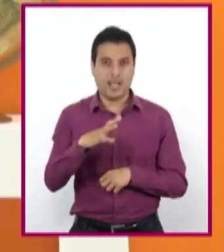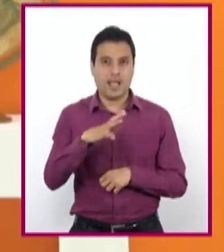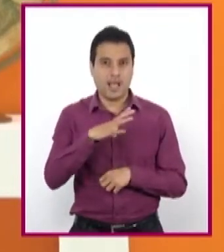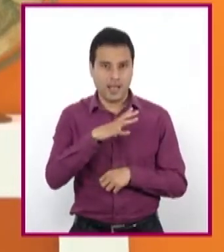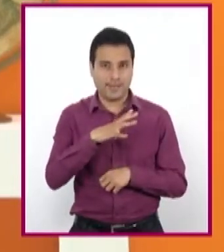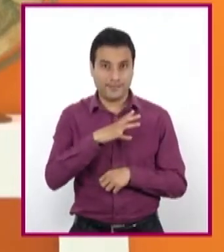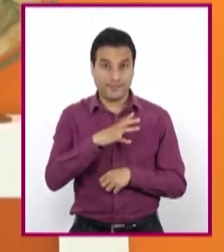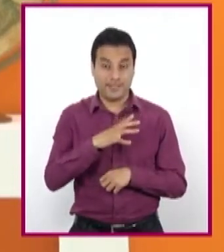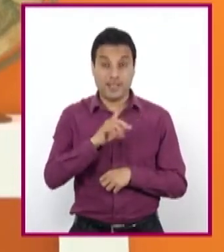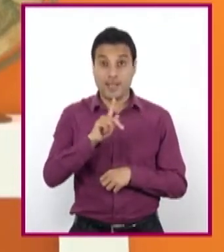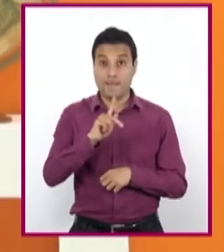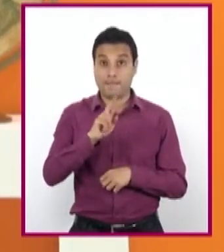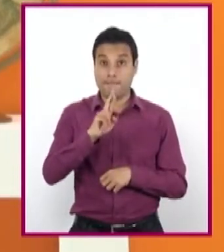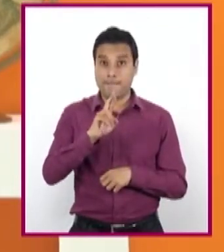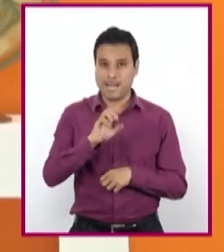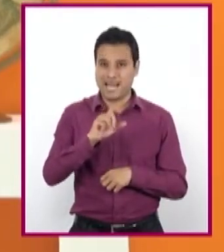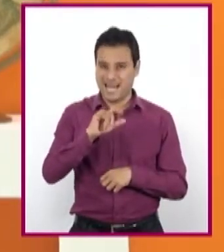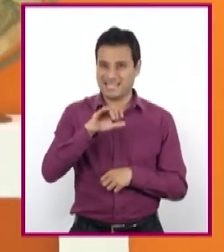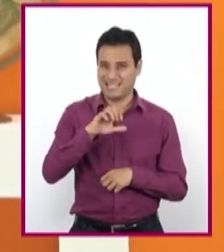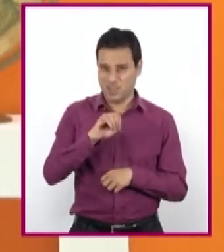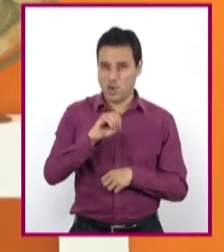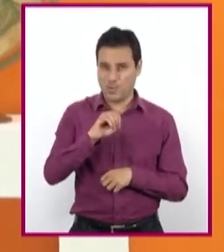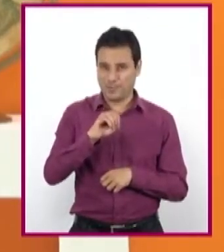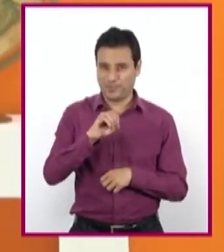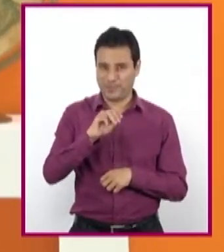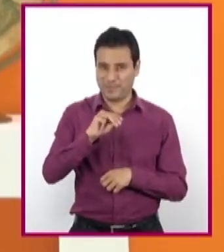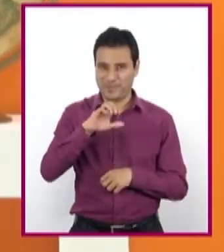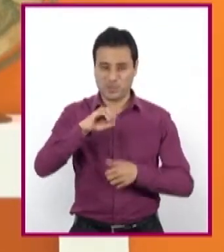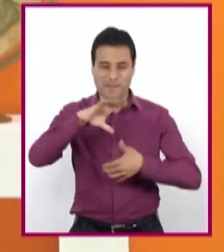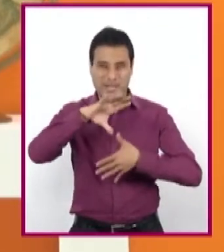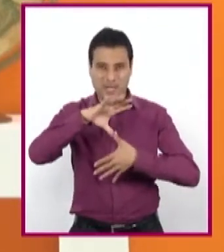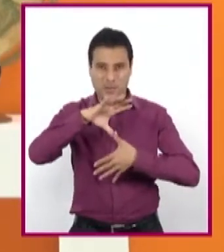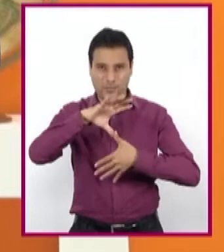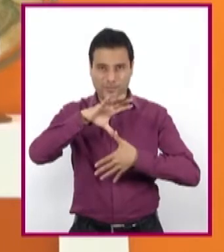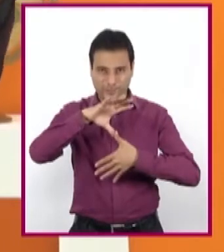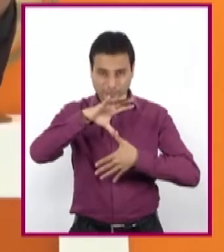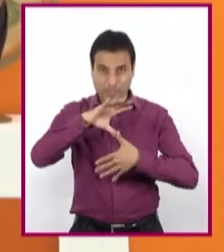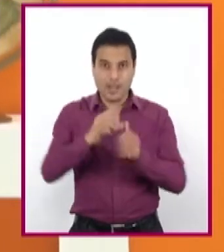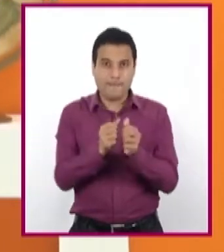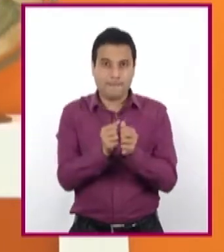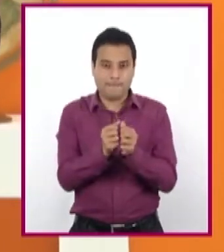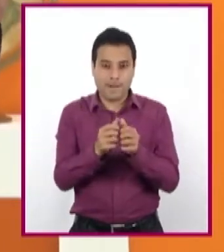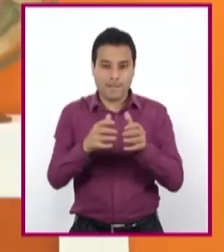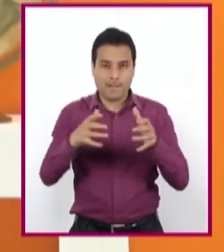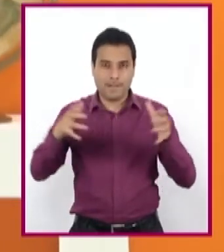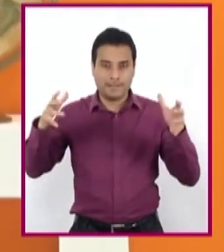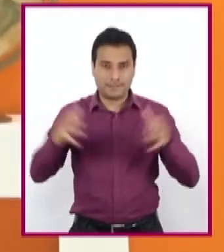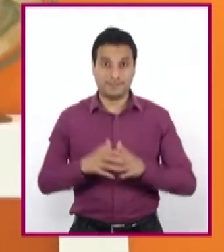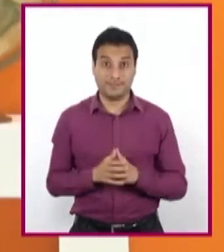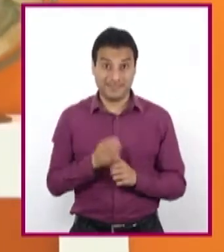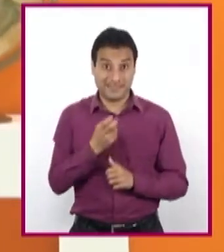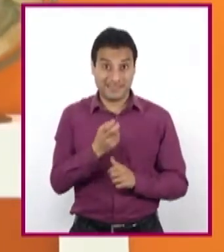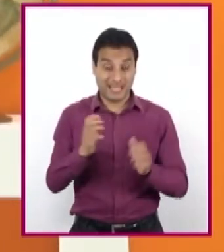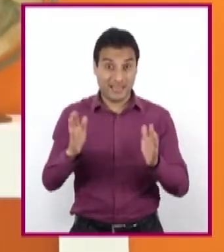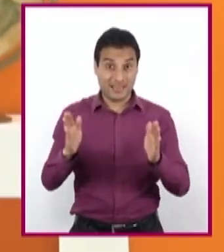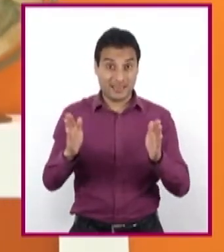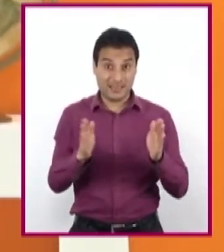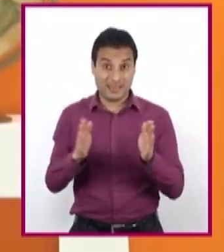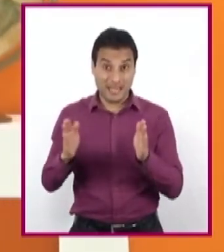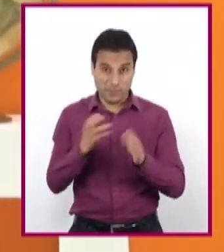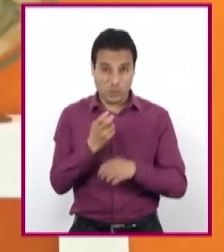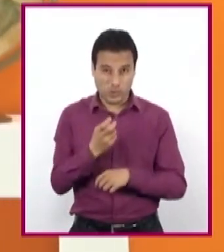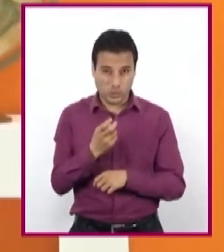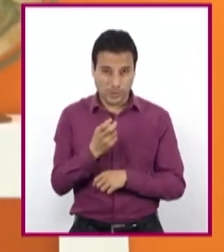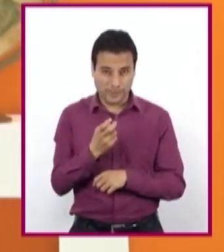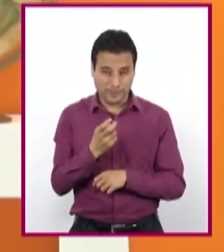del periodo preclásico mesoamericano, de esta división que se marcó al interior de este gran periodo de estudio para facilitar su